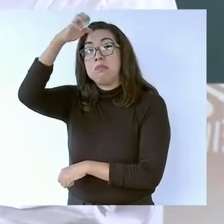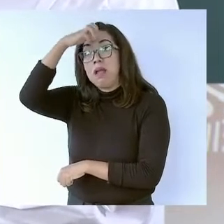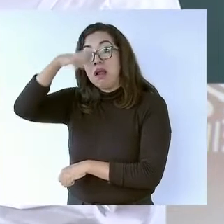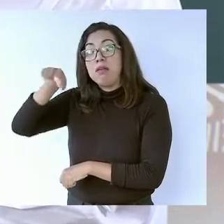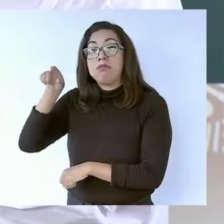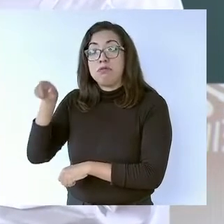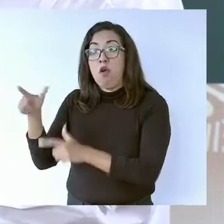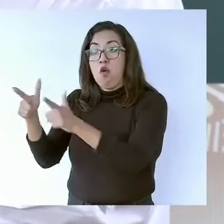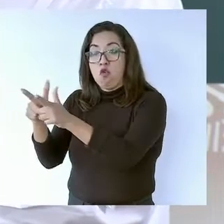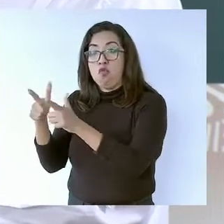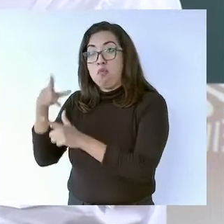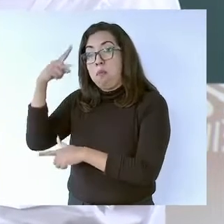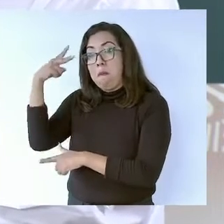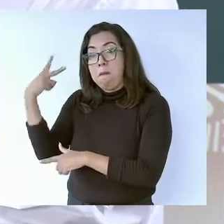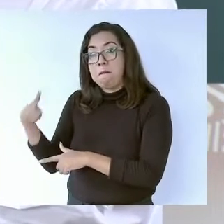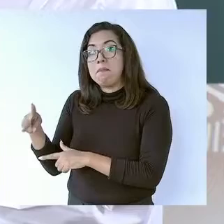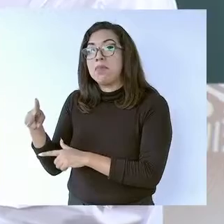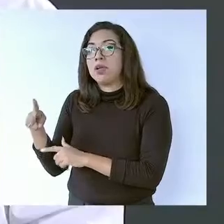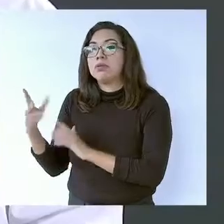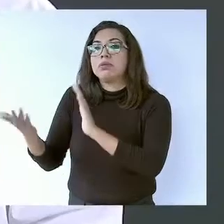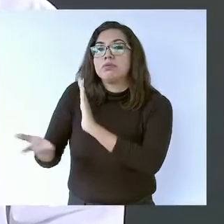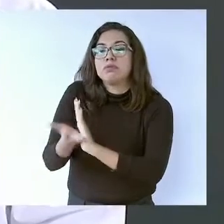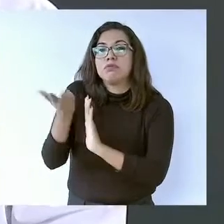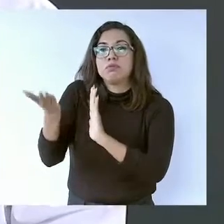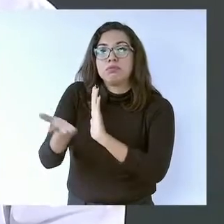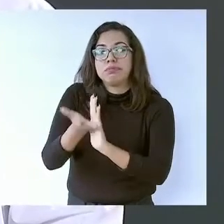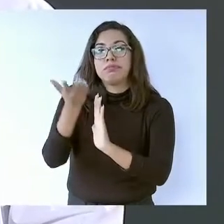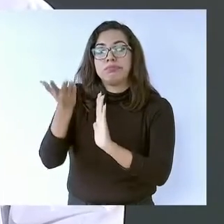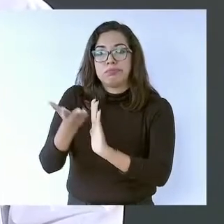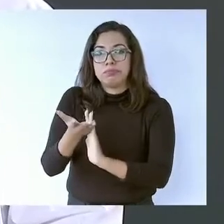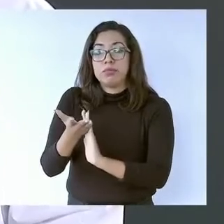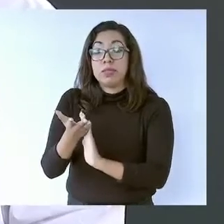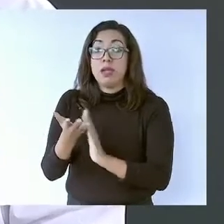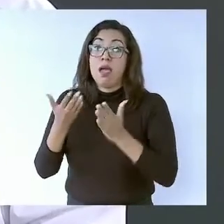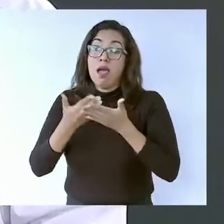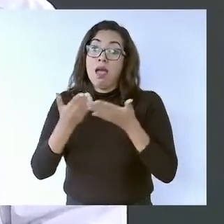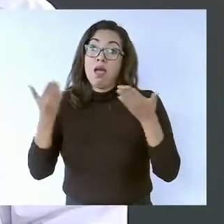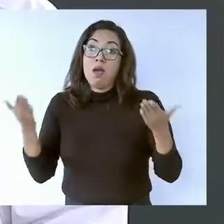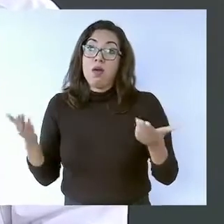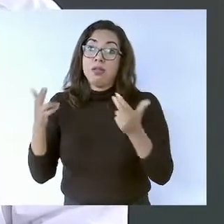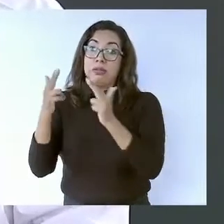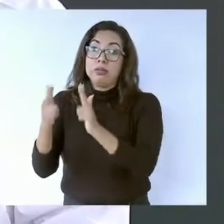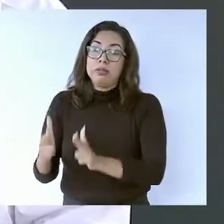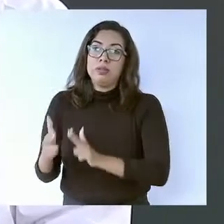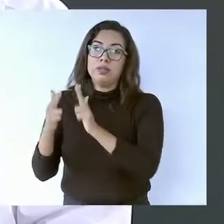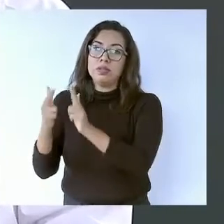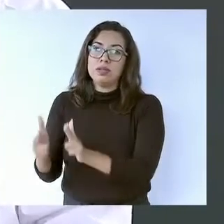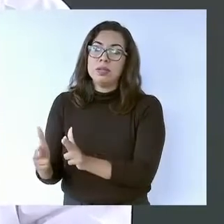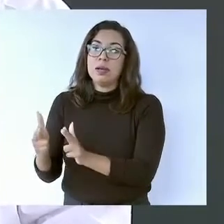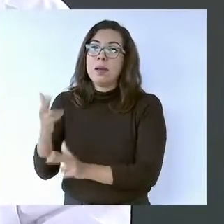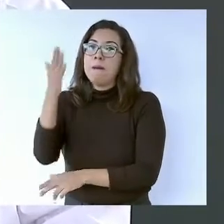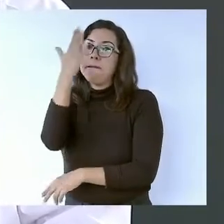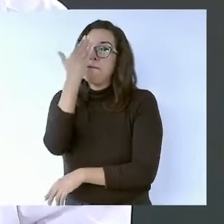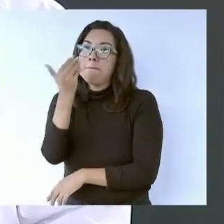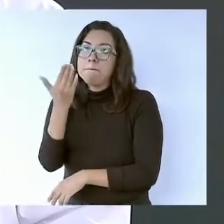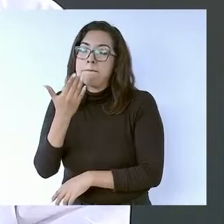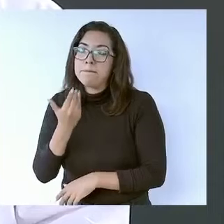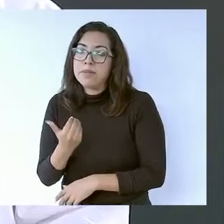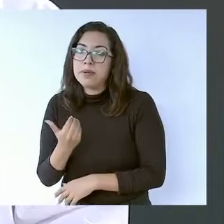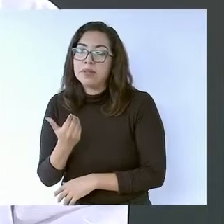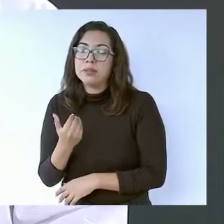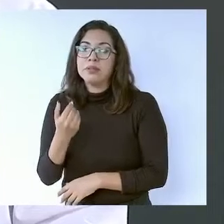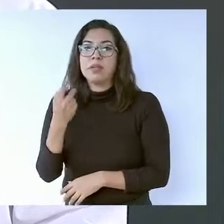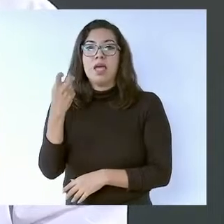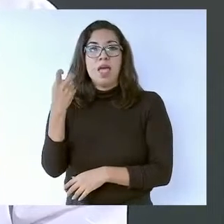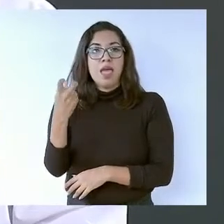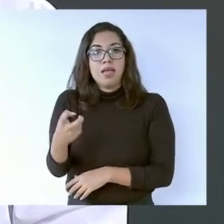mundial. Este consorcio ve en el Tren Maya una magnífica oportunidad de